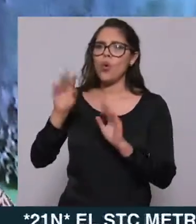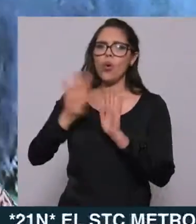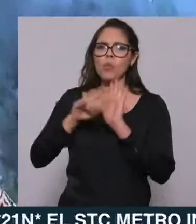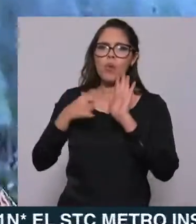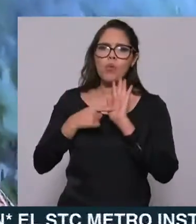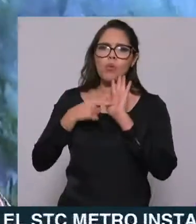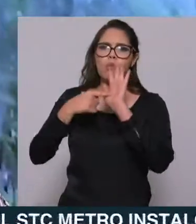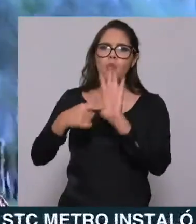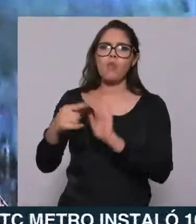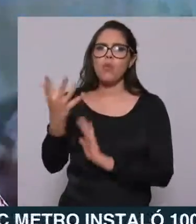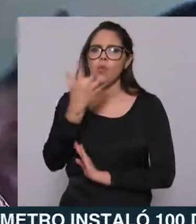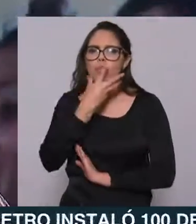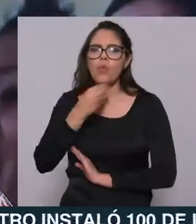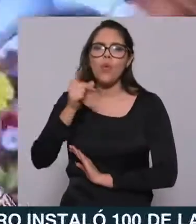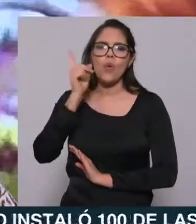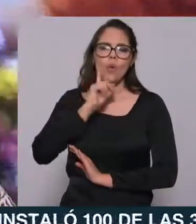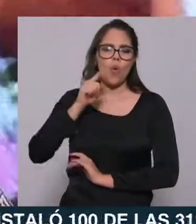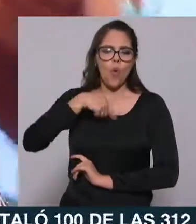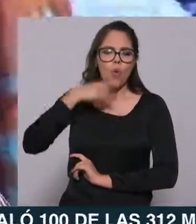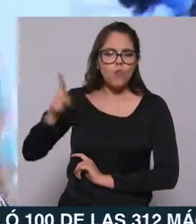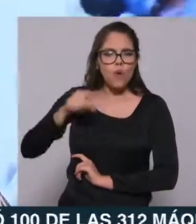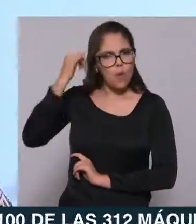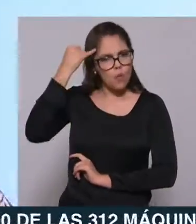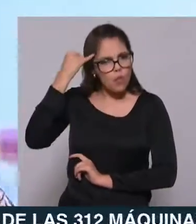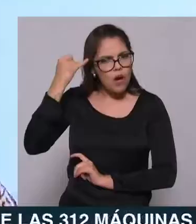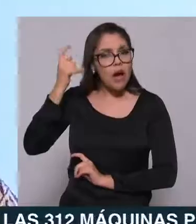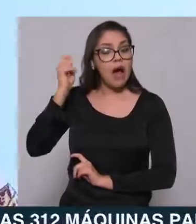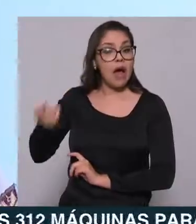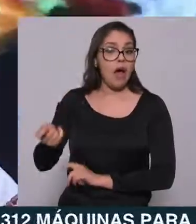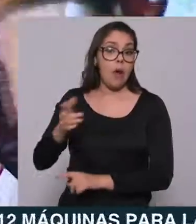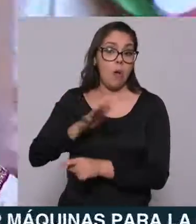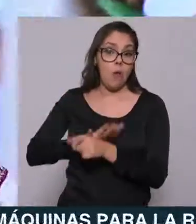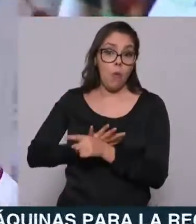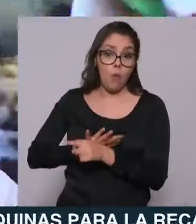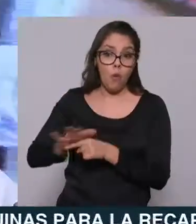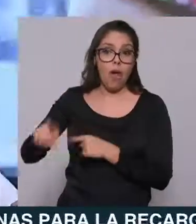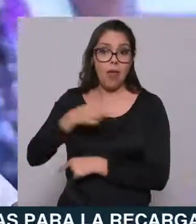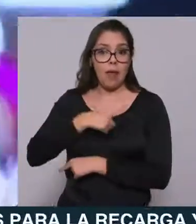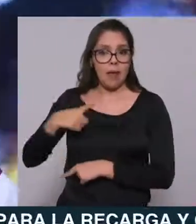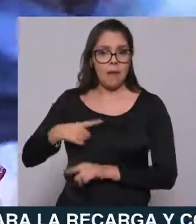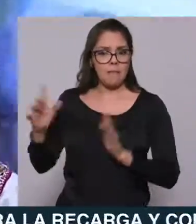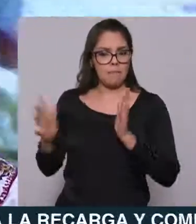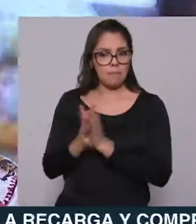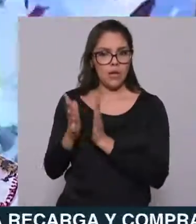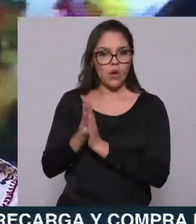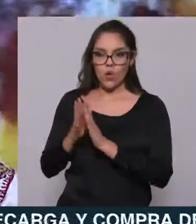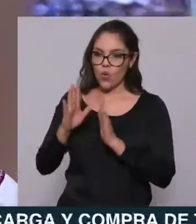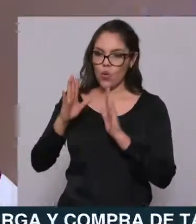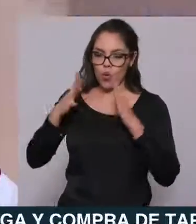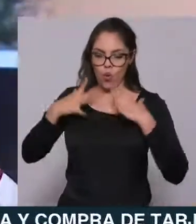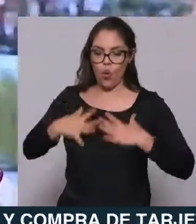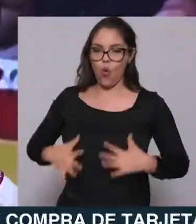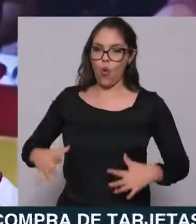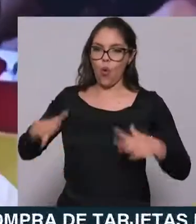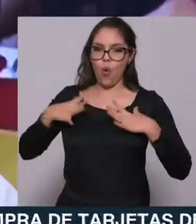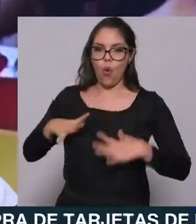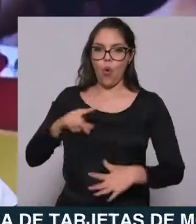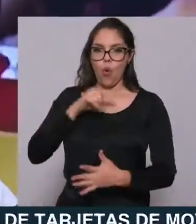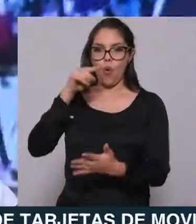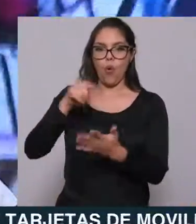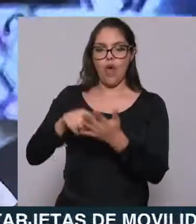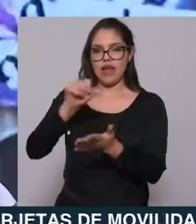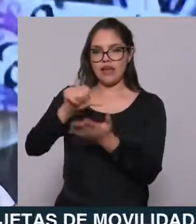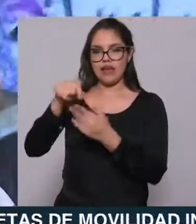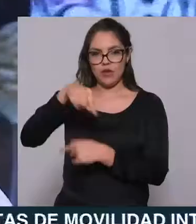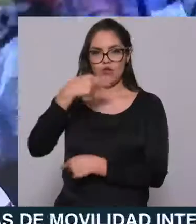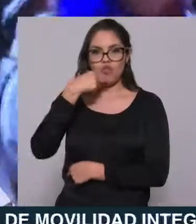mestiza y darnos voz a las mujeres, ¿no? Lo que resalta es que debemos de participar con el atuendo del altiplano central que se usa acá